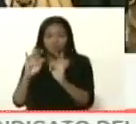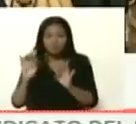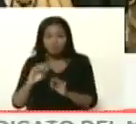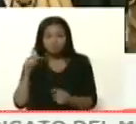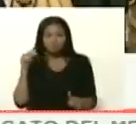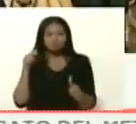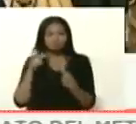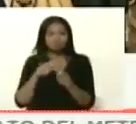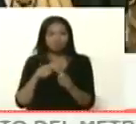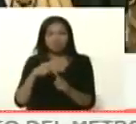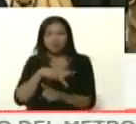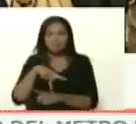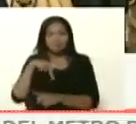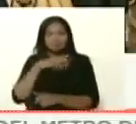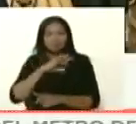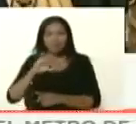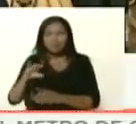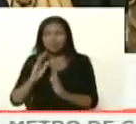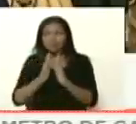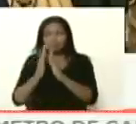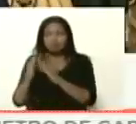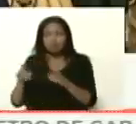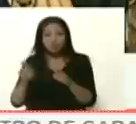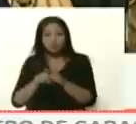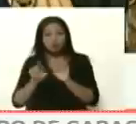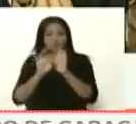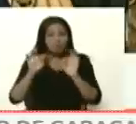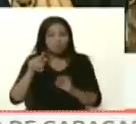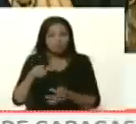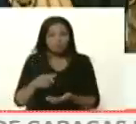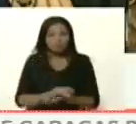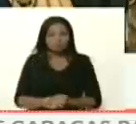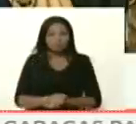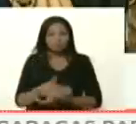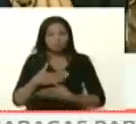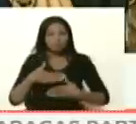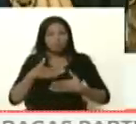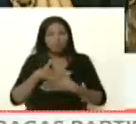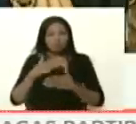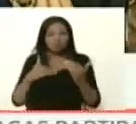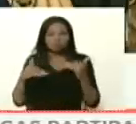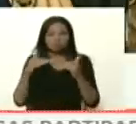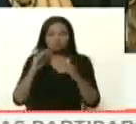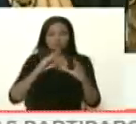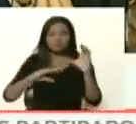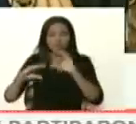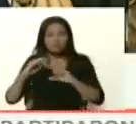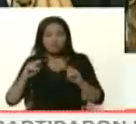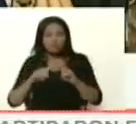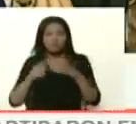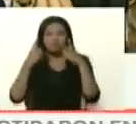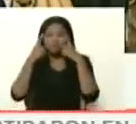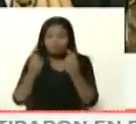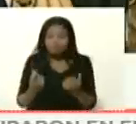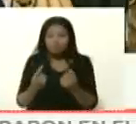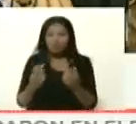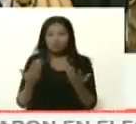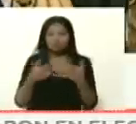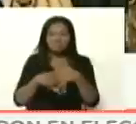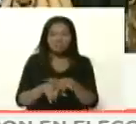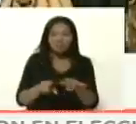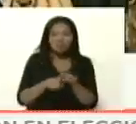la pasión patria, la organización, la calidad y el nivel científico, profesional,